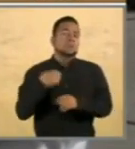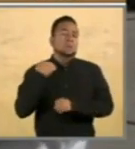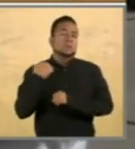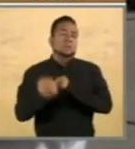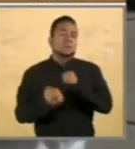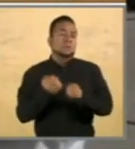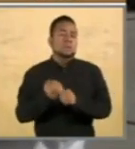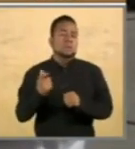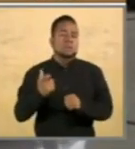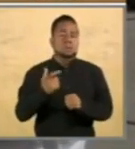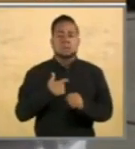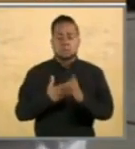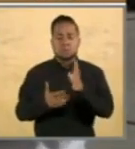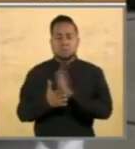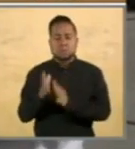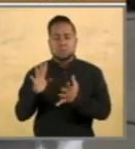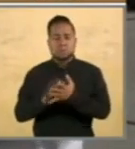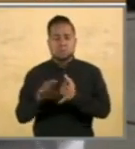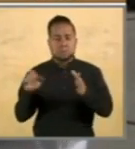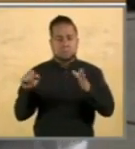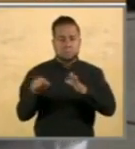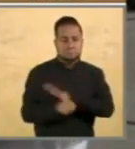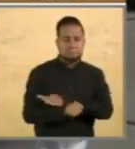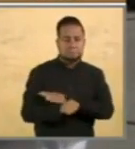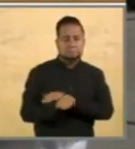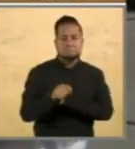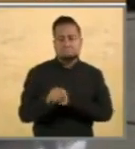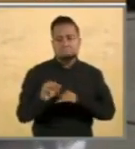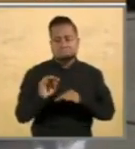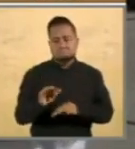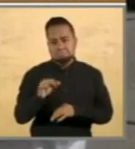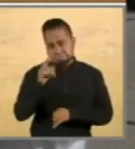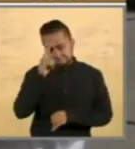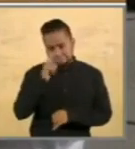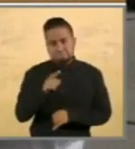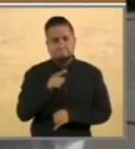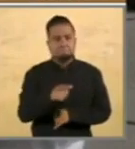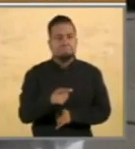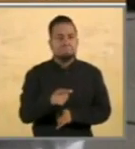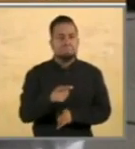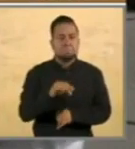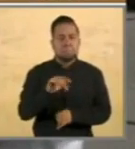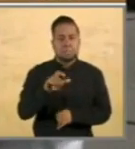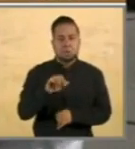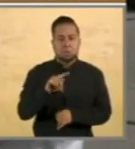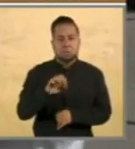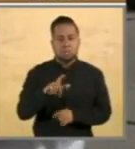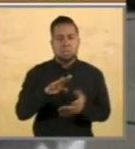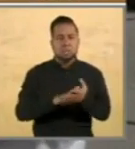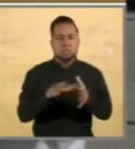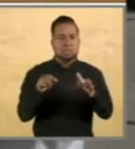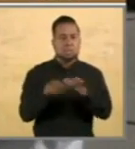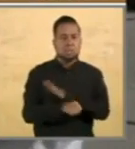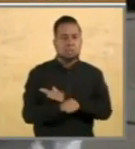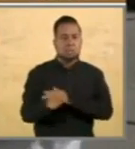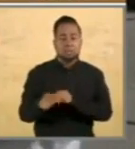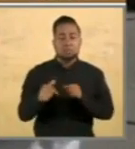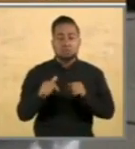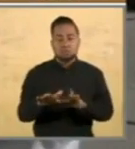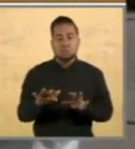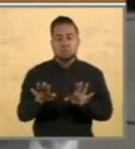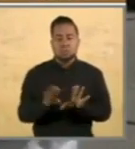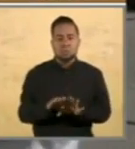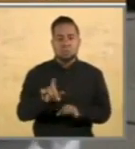servidor estuvo de vacaciones eh en ese centro este de esparcimiento llamado iscotel él tuvo